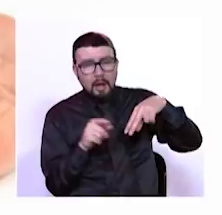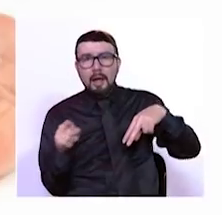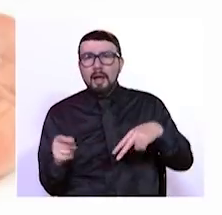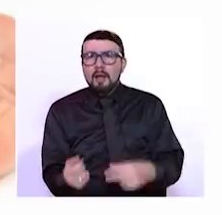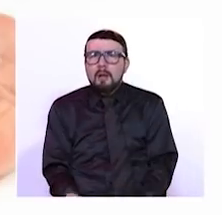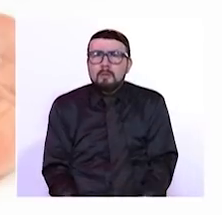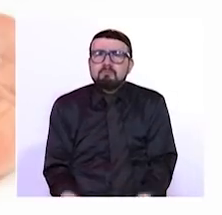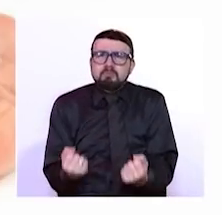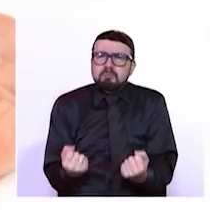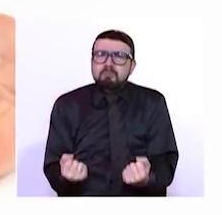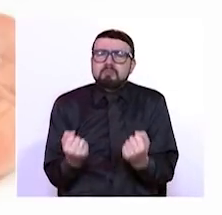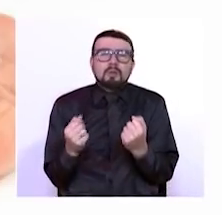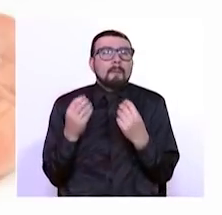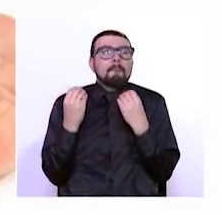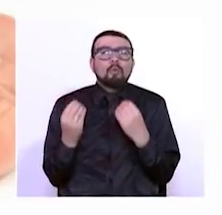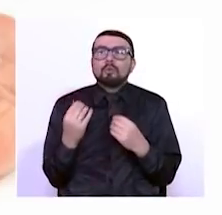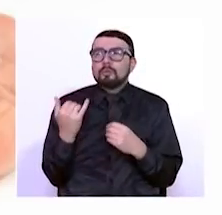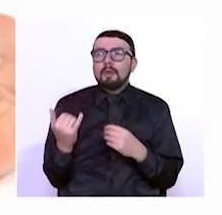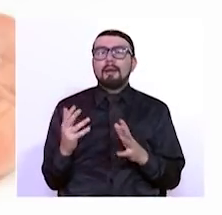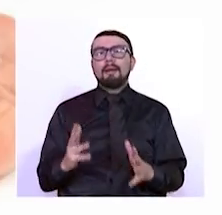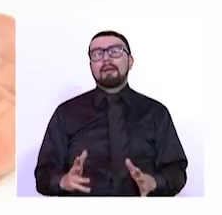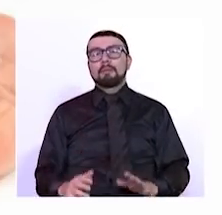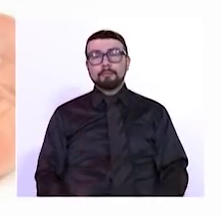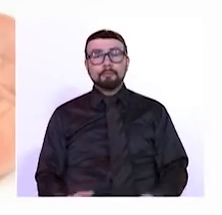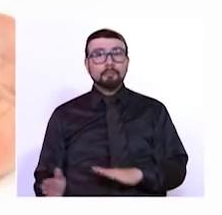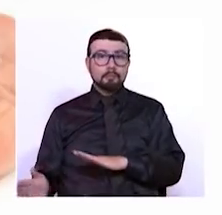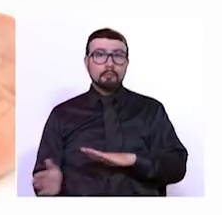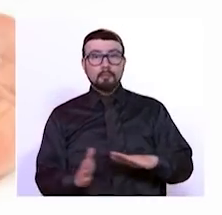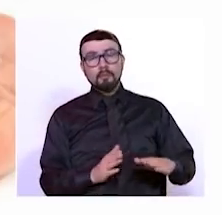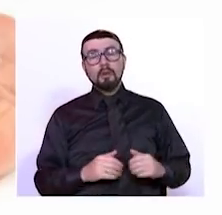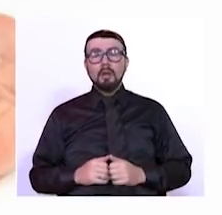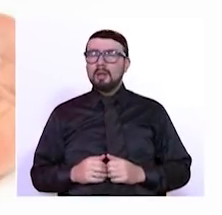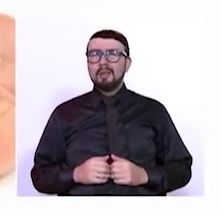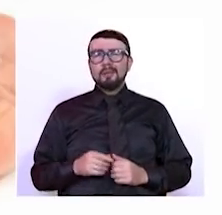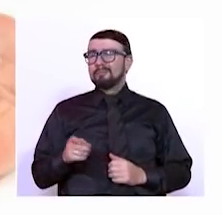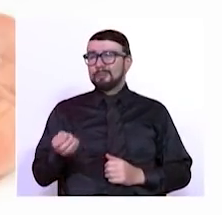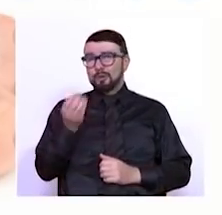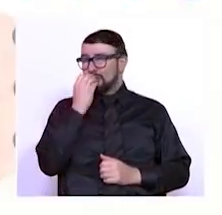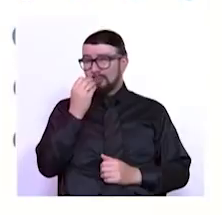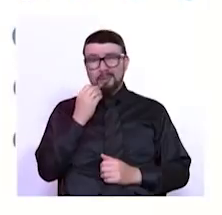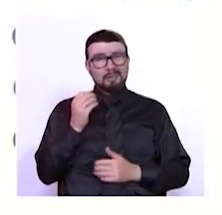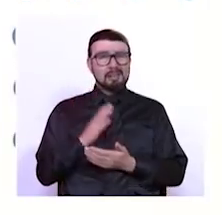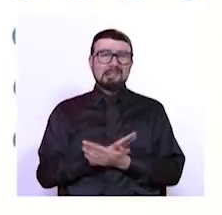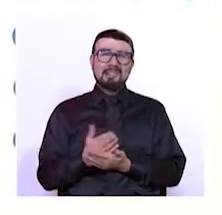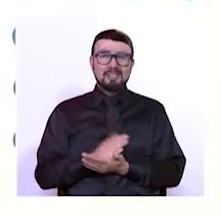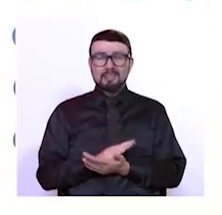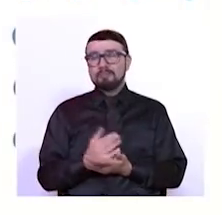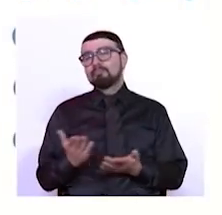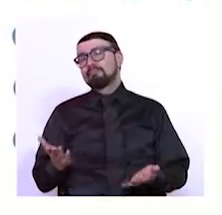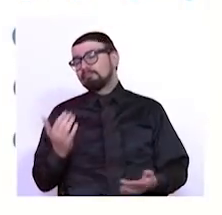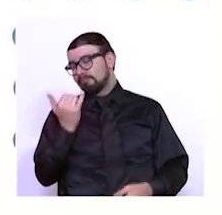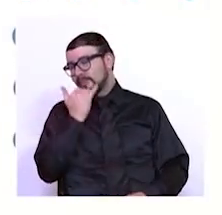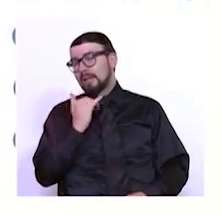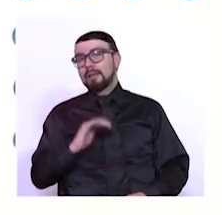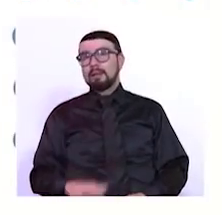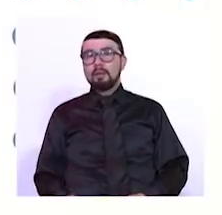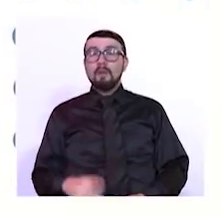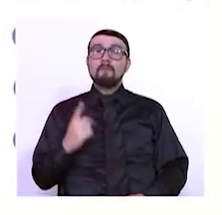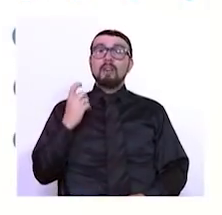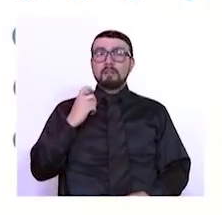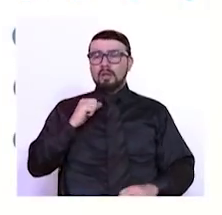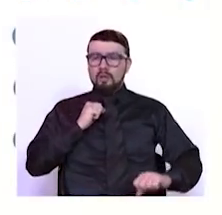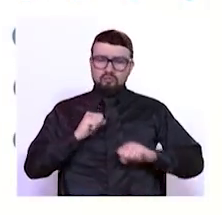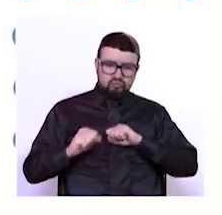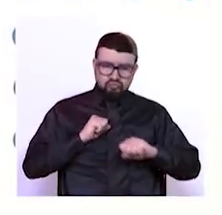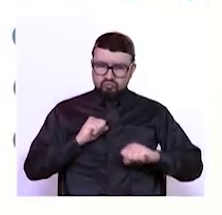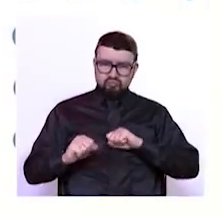sobrepeso. Otra situación es la mala alimentación, el ejercicio, la falta de ejercicio, la falta